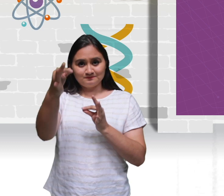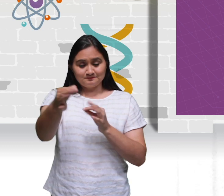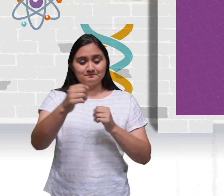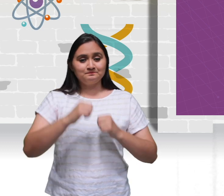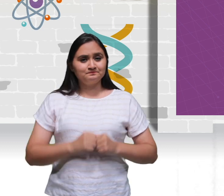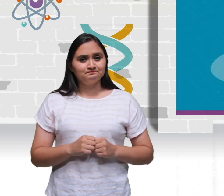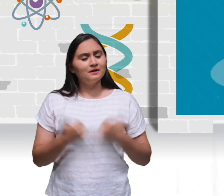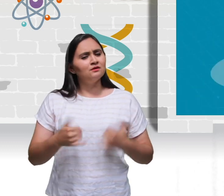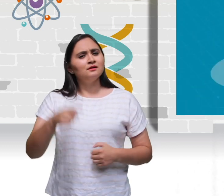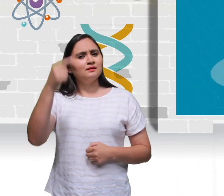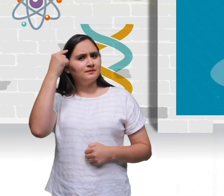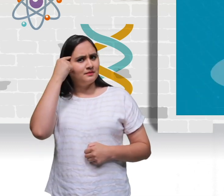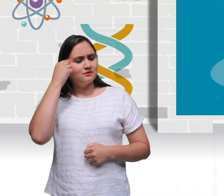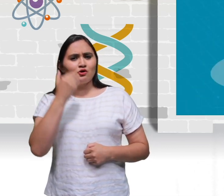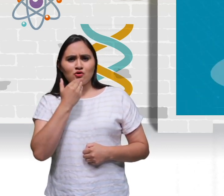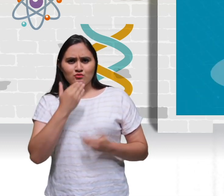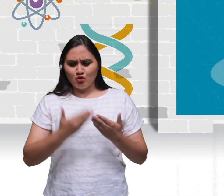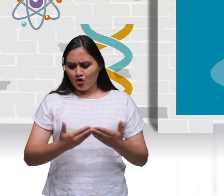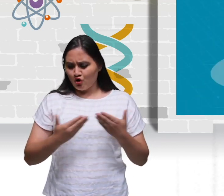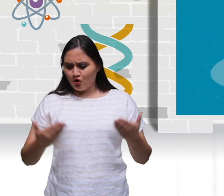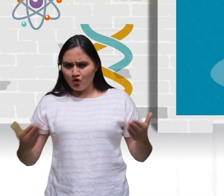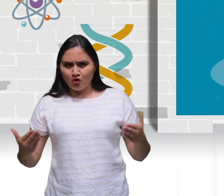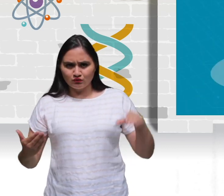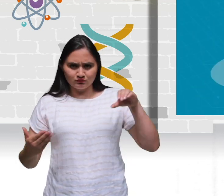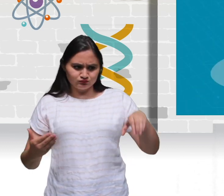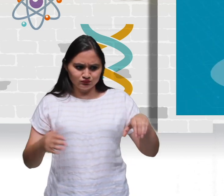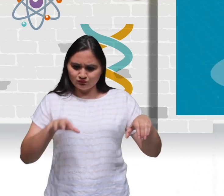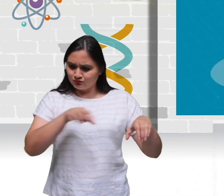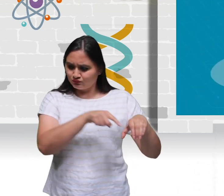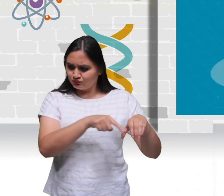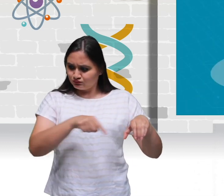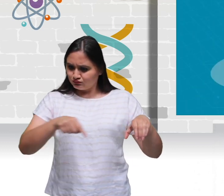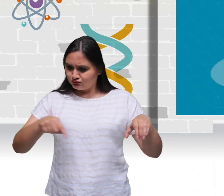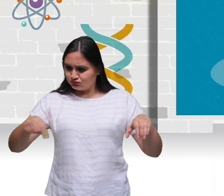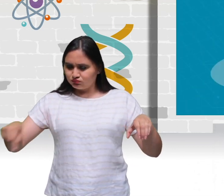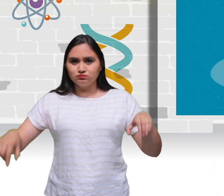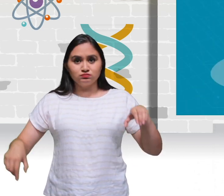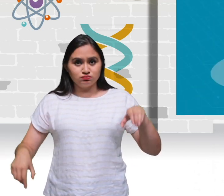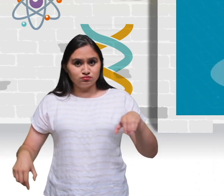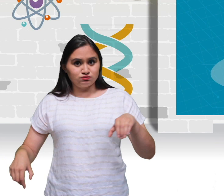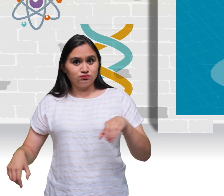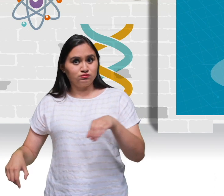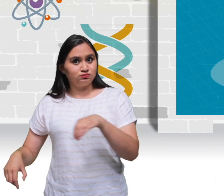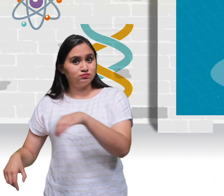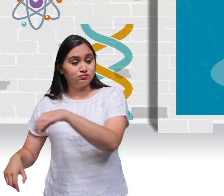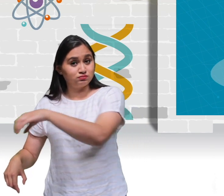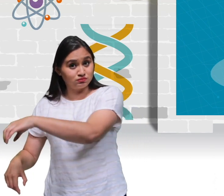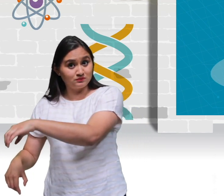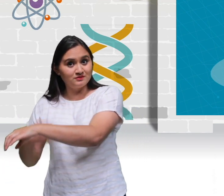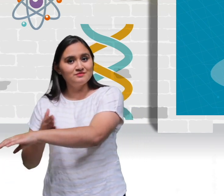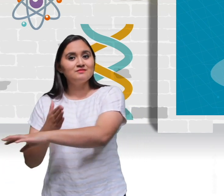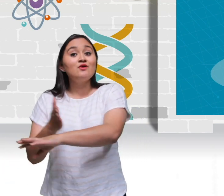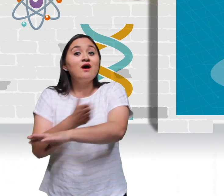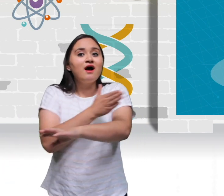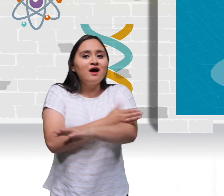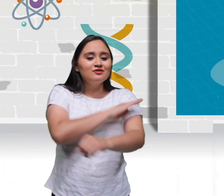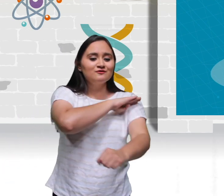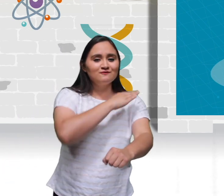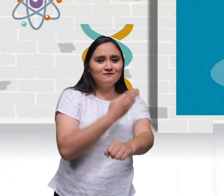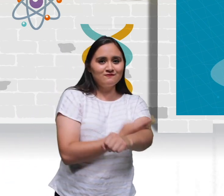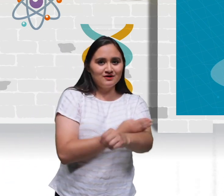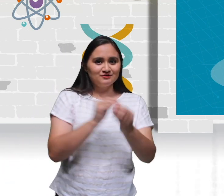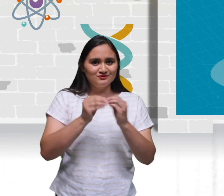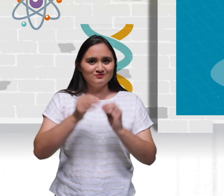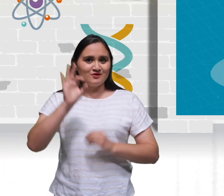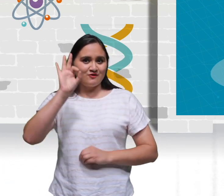distancia. Pensemos en un objeto que se desplaza en una dirección X, mientras actúa una fuerza F